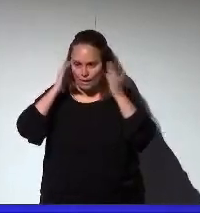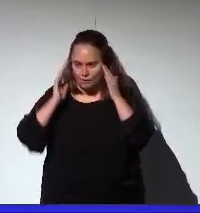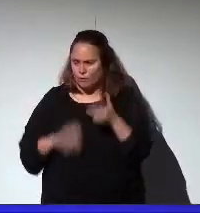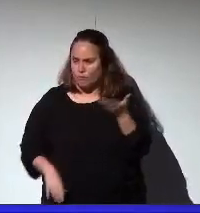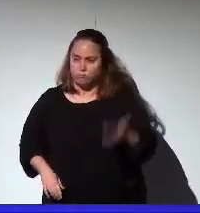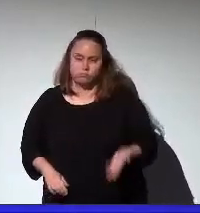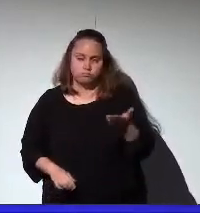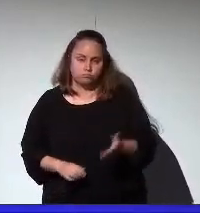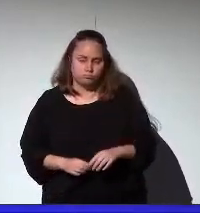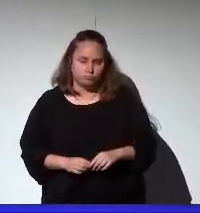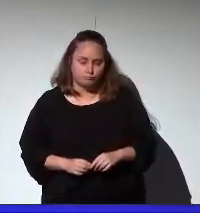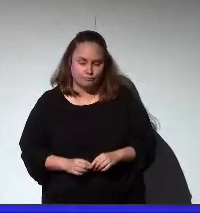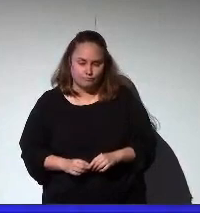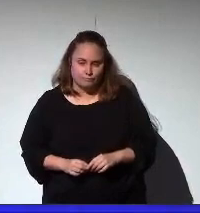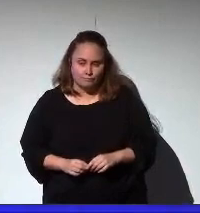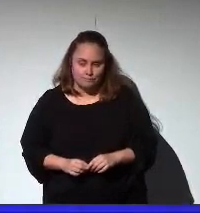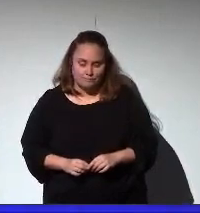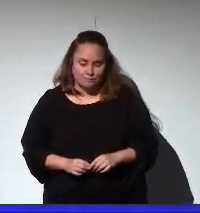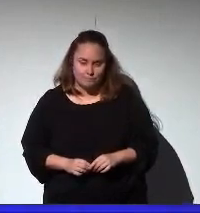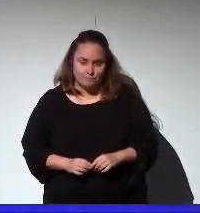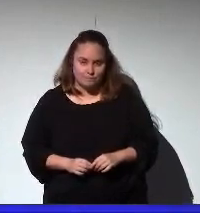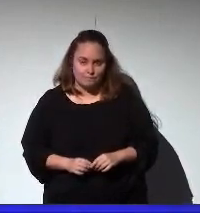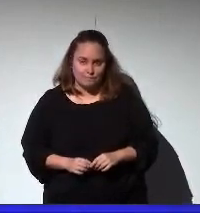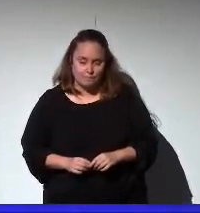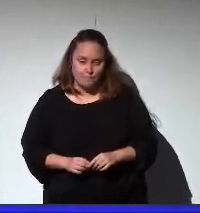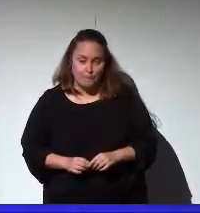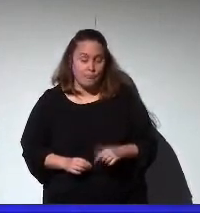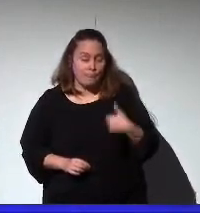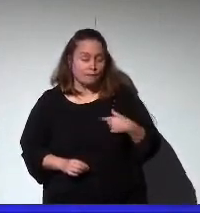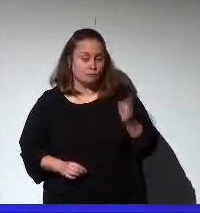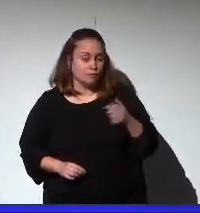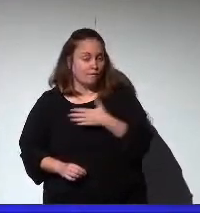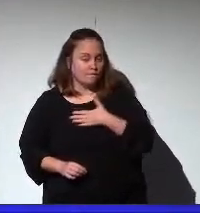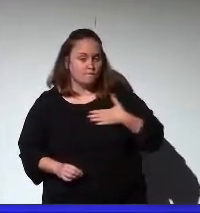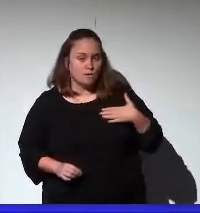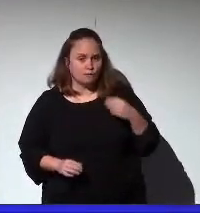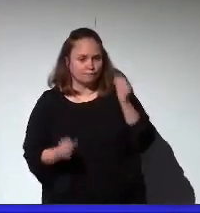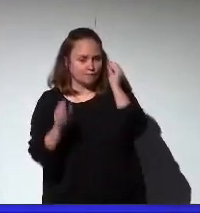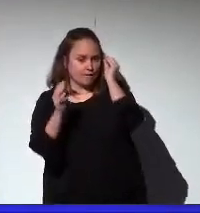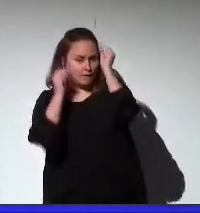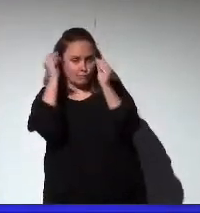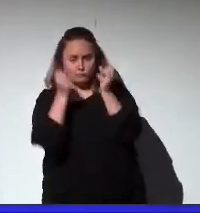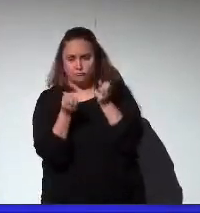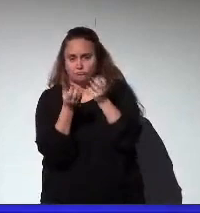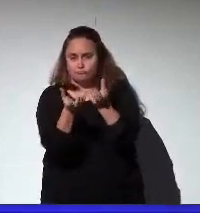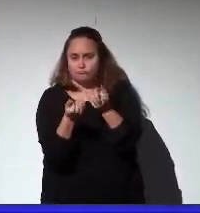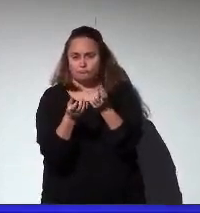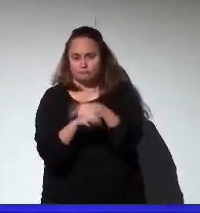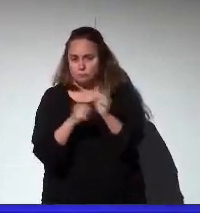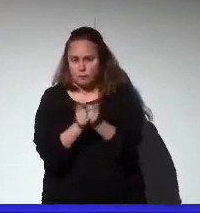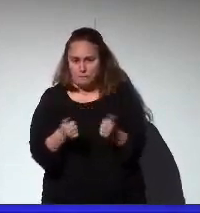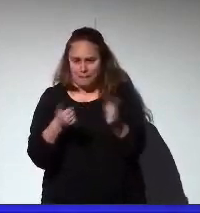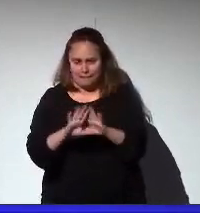parte fundamental para su desarrollo. Yo simplemente quería tener un par de reflexiones, nada más. Yo creo que